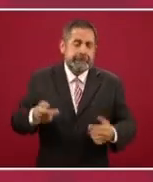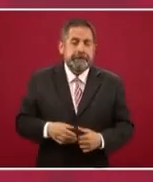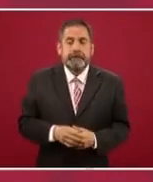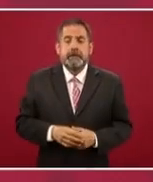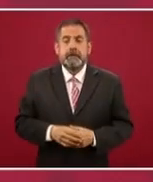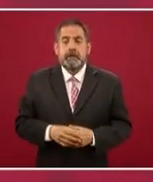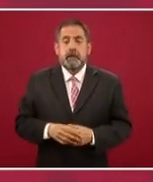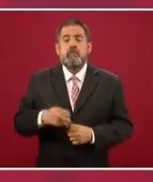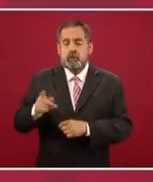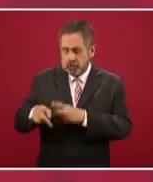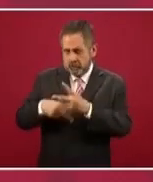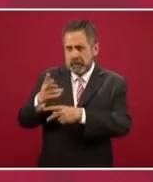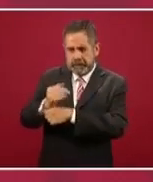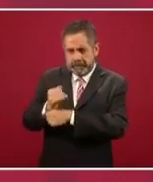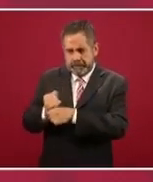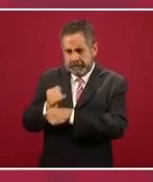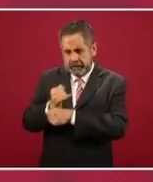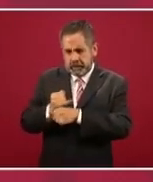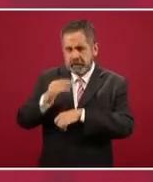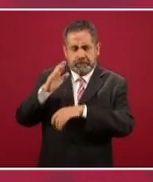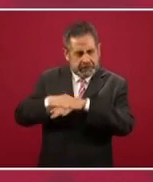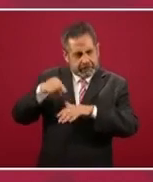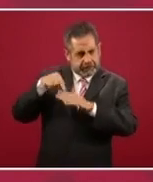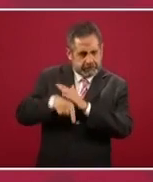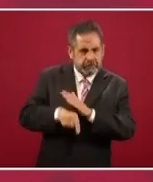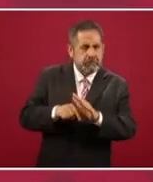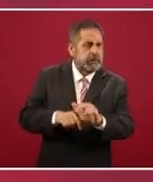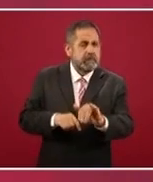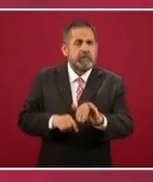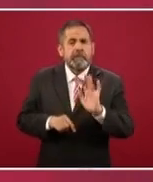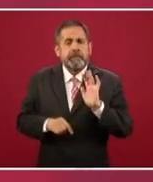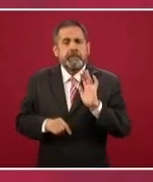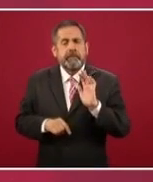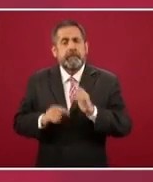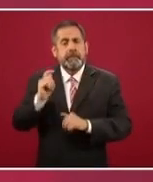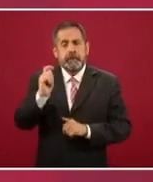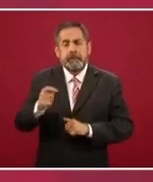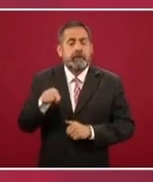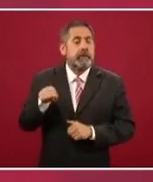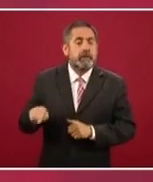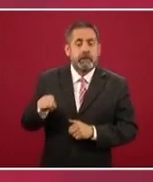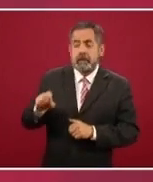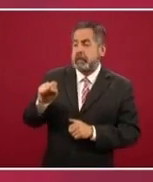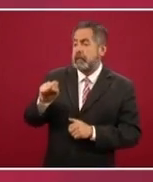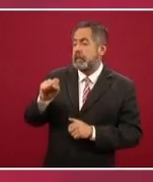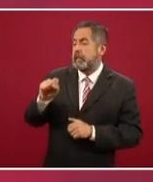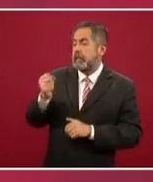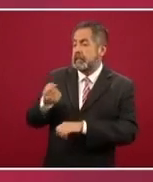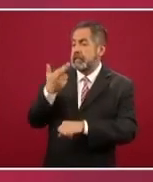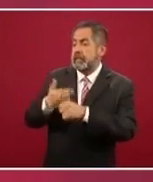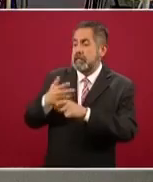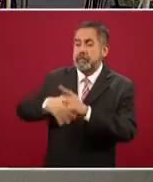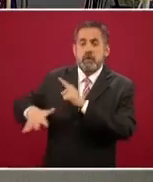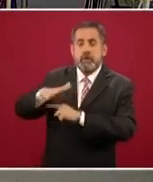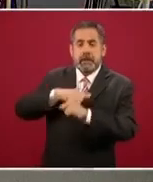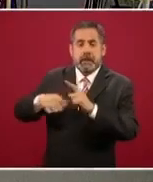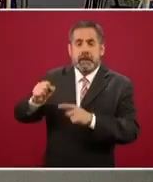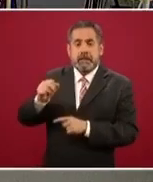pero va a haber una investigación de la Secretaría de Medio